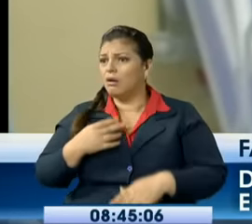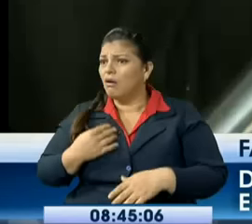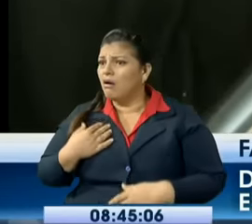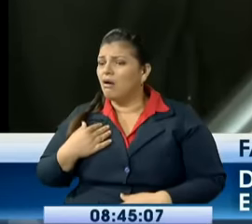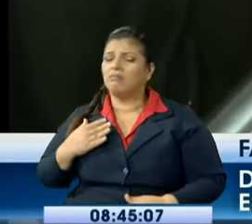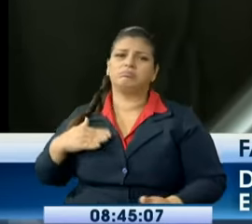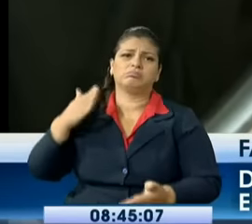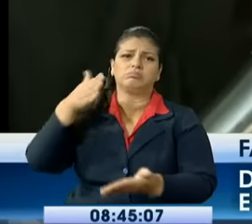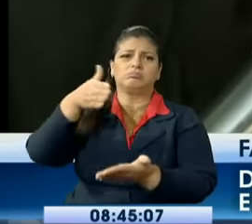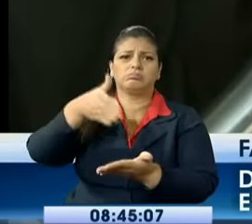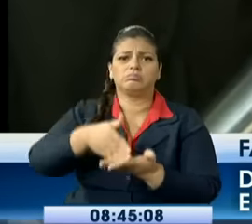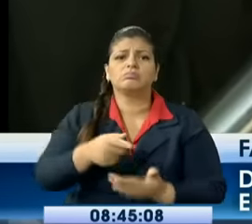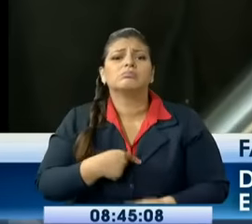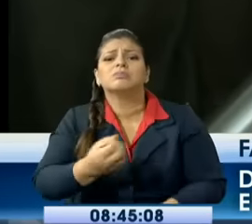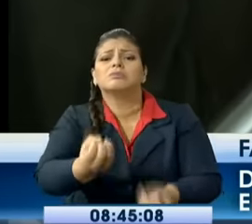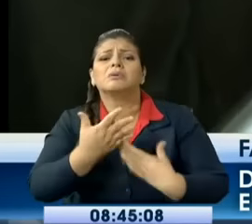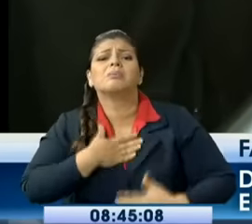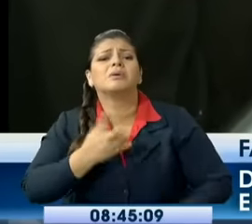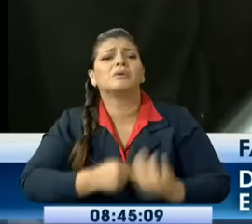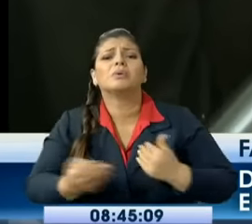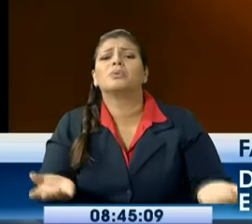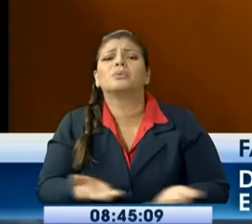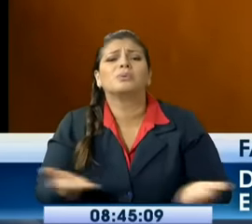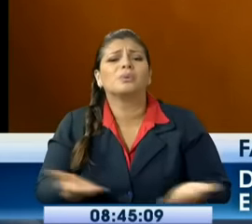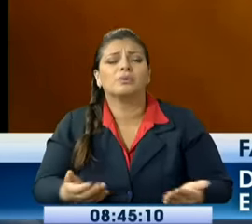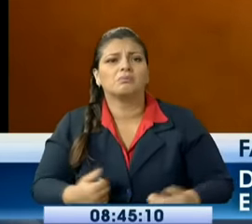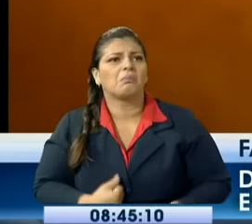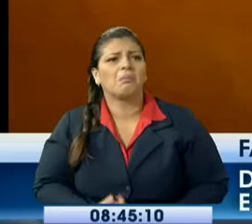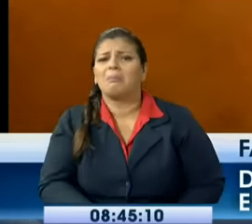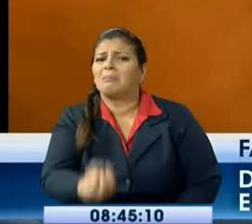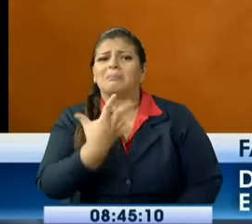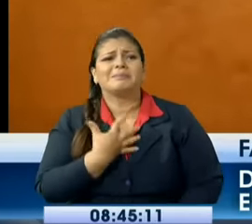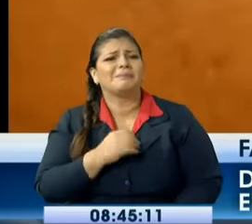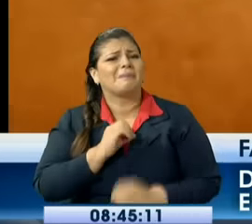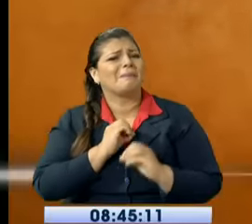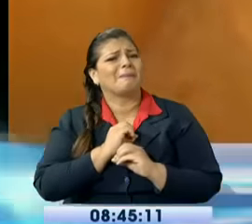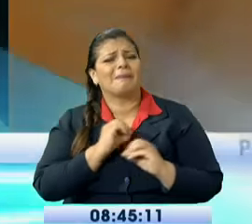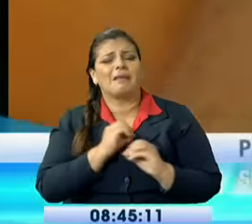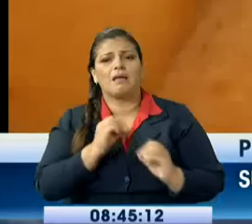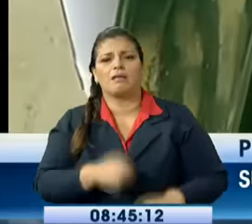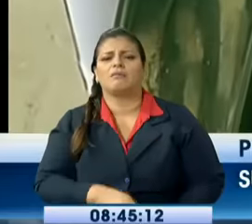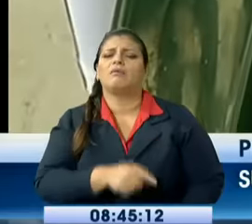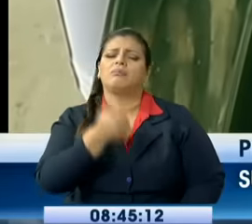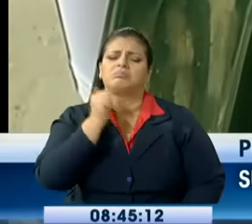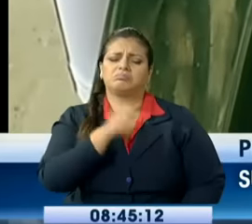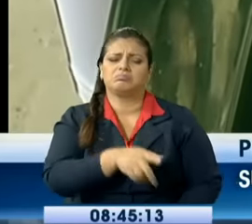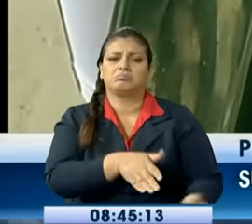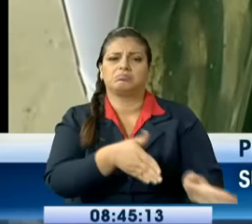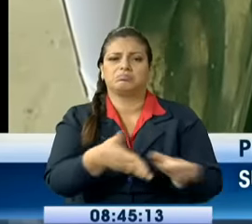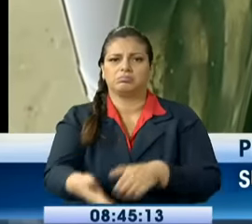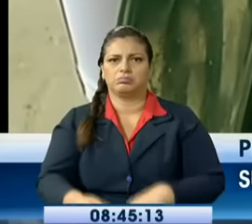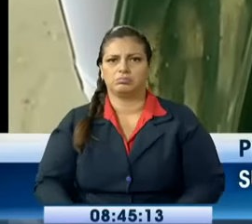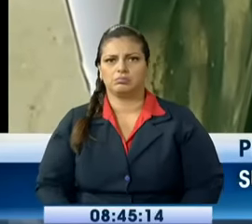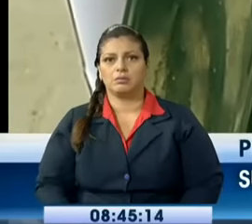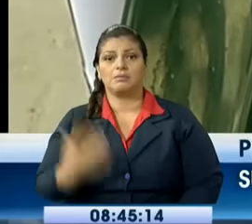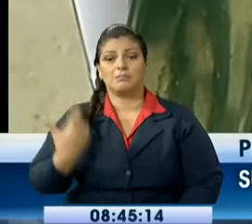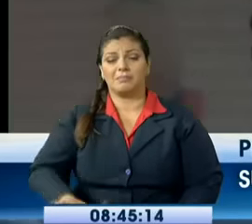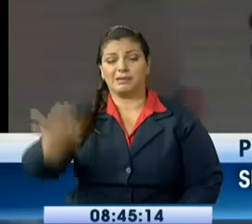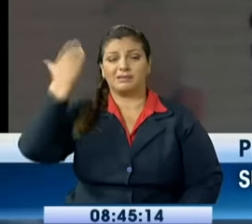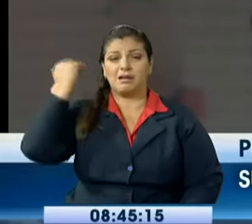dio. Y él estaba ingresado hasta ayer que falleció. Cuenta su madre que enfrentó un proceso judicial en Esmeraldas por un